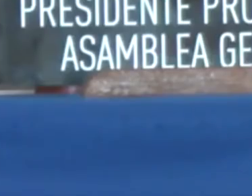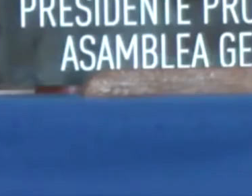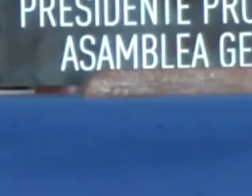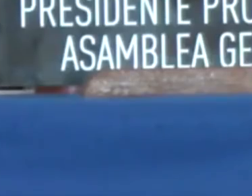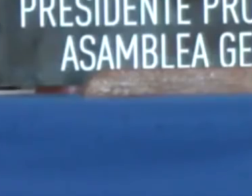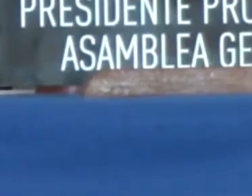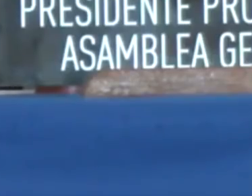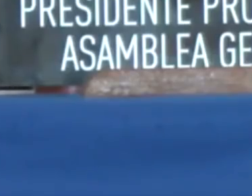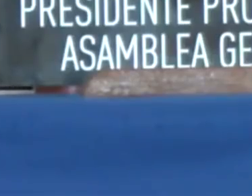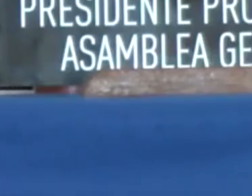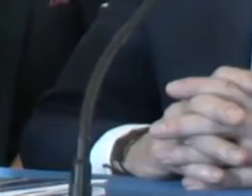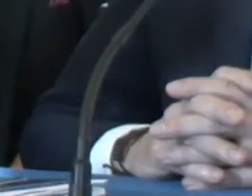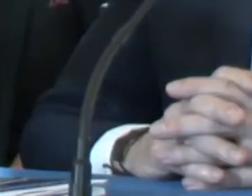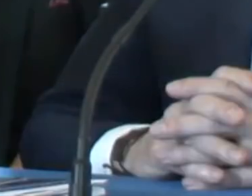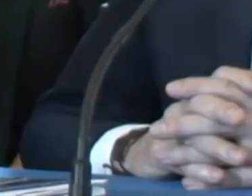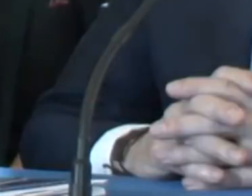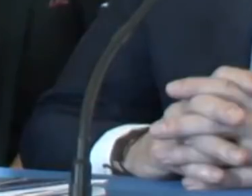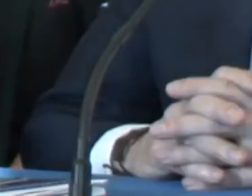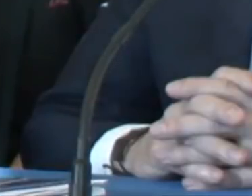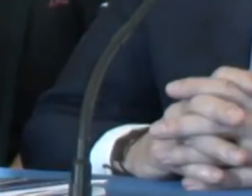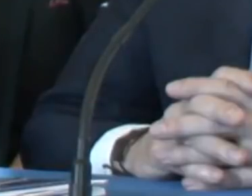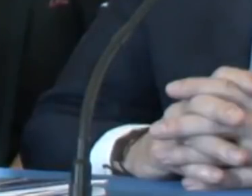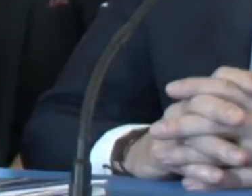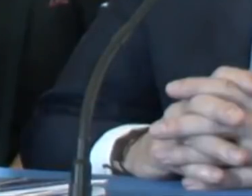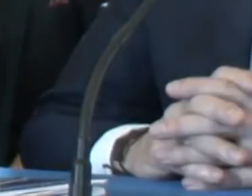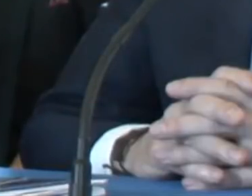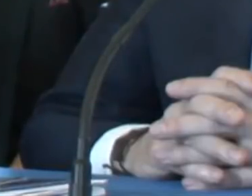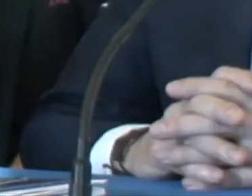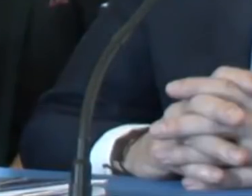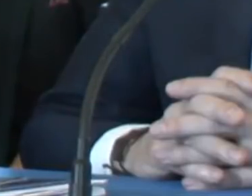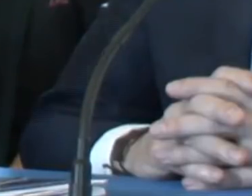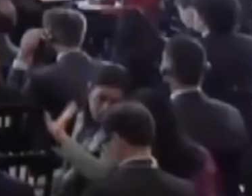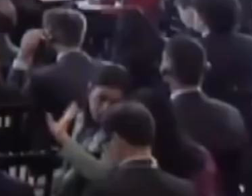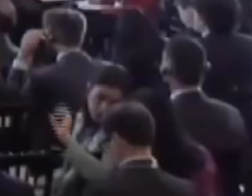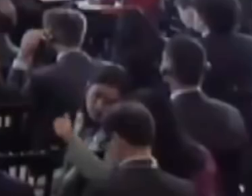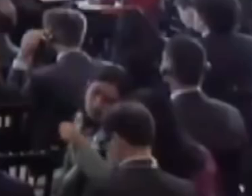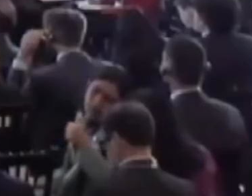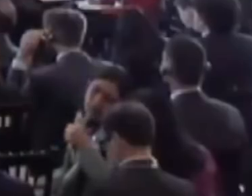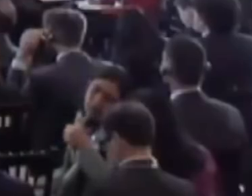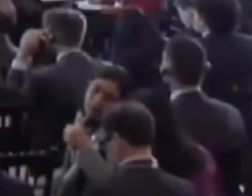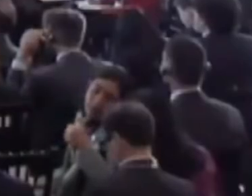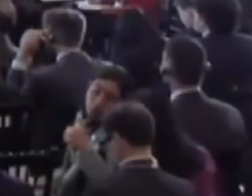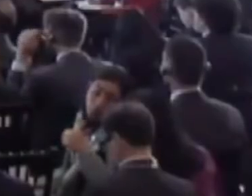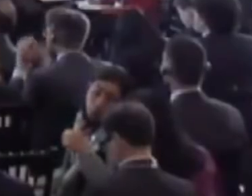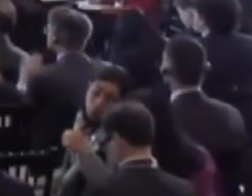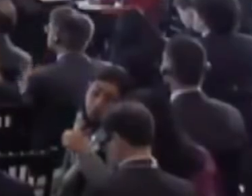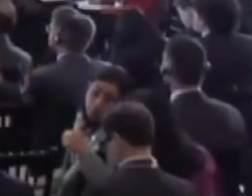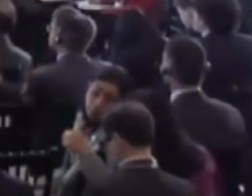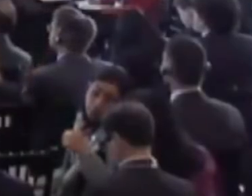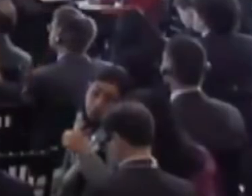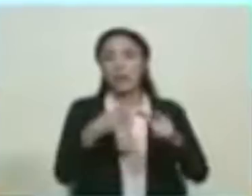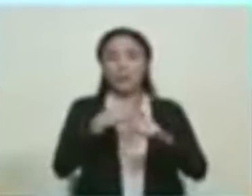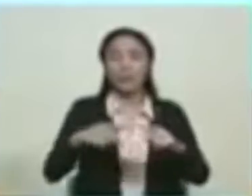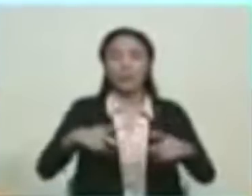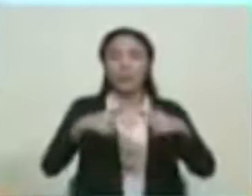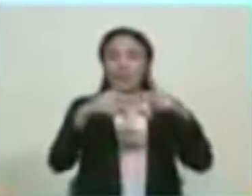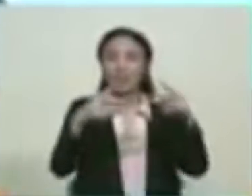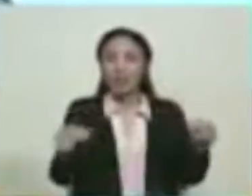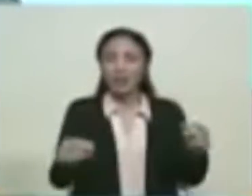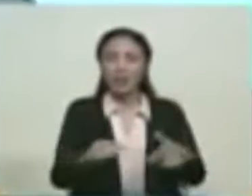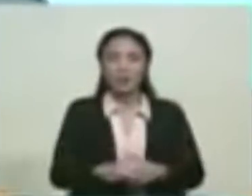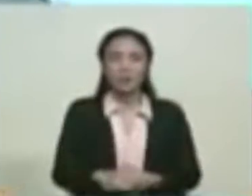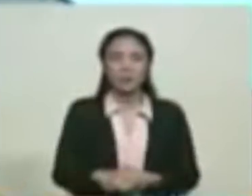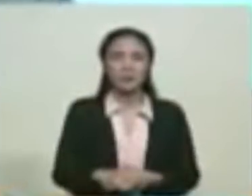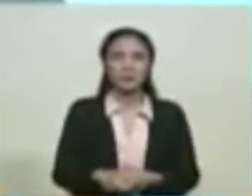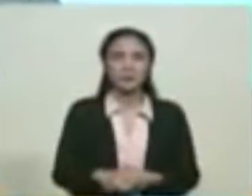Carta Democrática obligue al gobierno venezolano a retomar el cauce constitucional. A pesar de lo sucedido en la OEA, el jefe de Estado